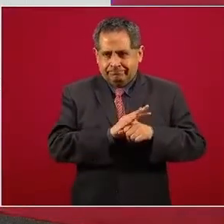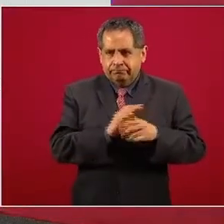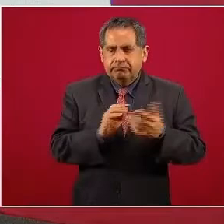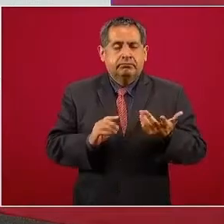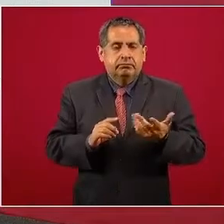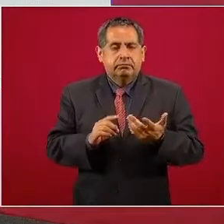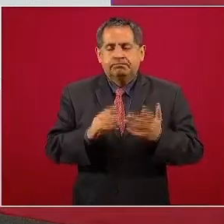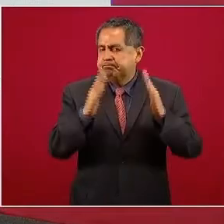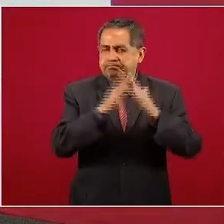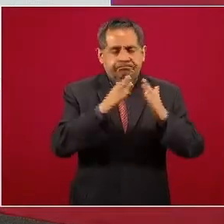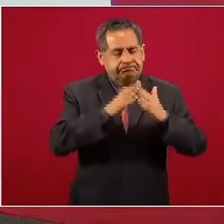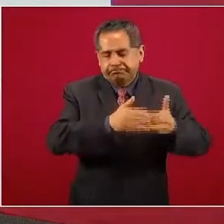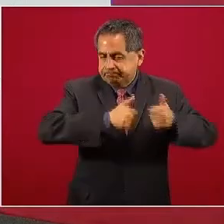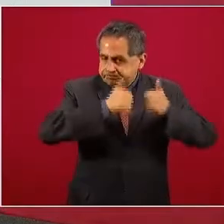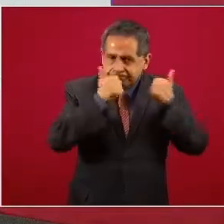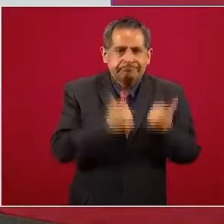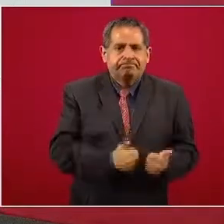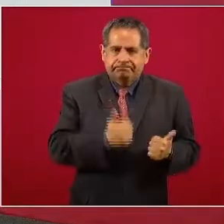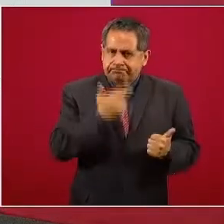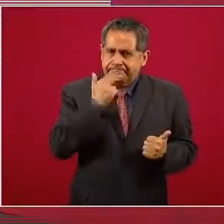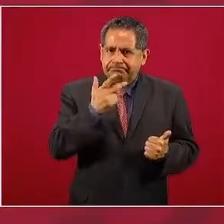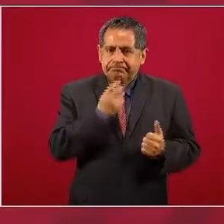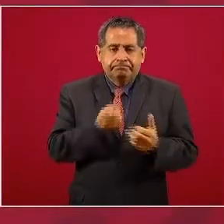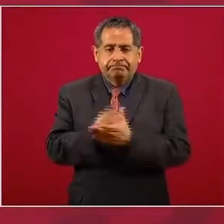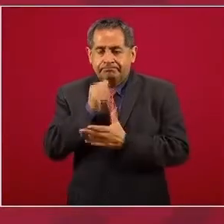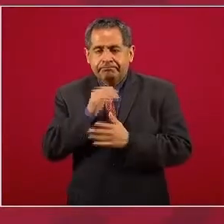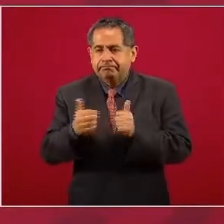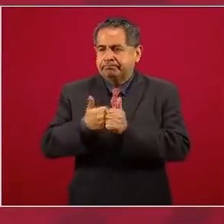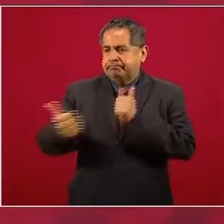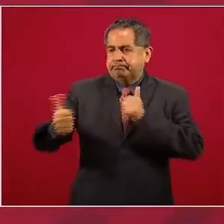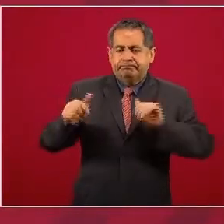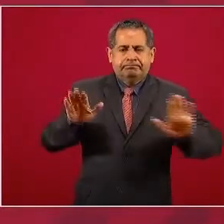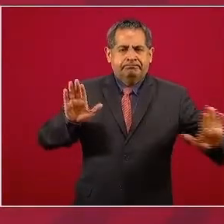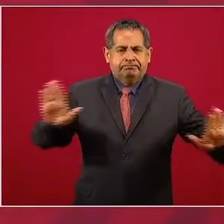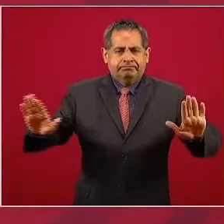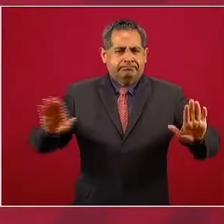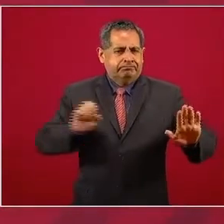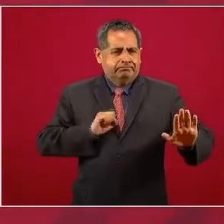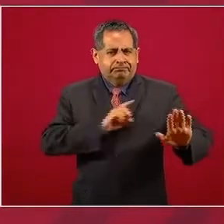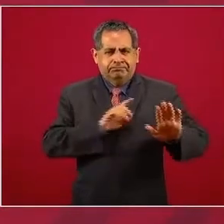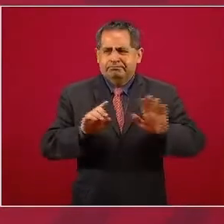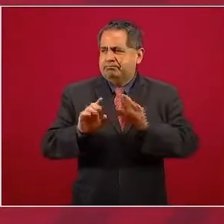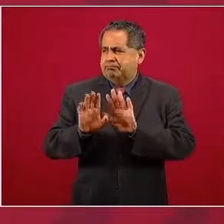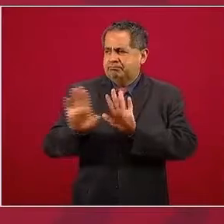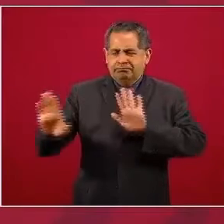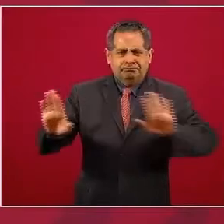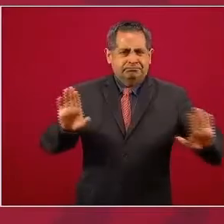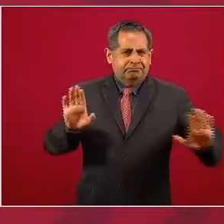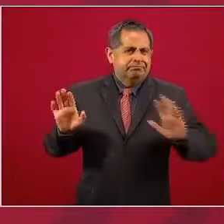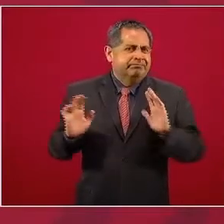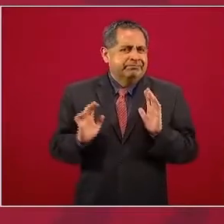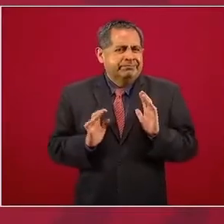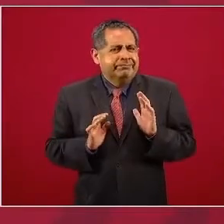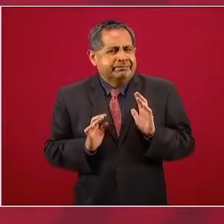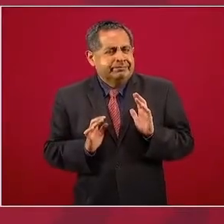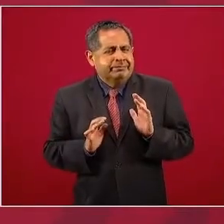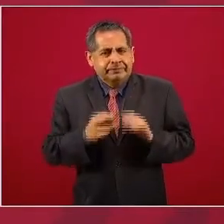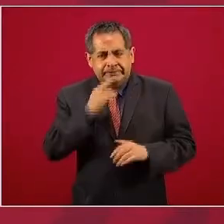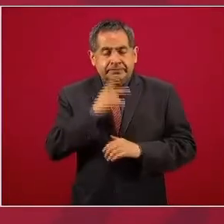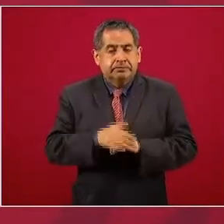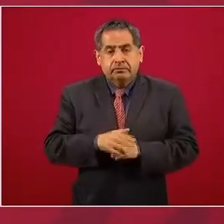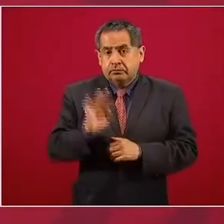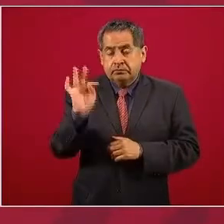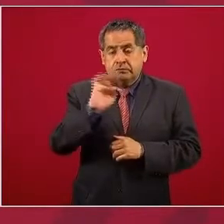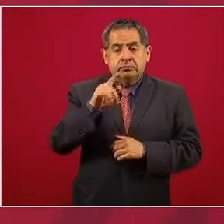razón quédese en casa, con mayor razón cuide su sana distancia respecto a otras personas. Si es una persona